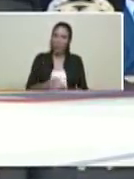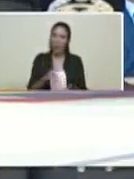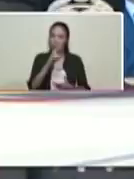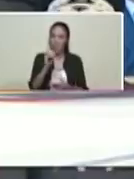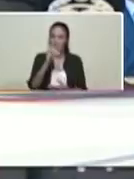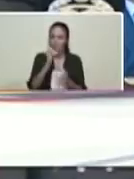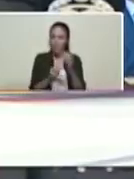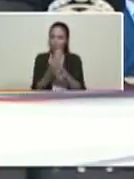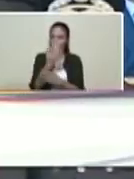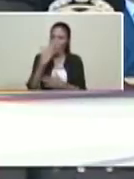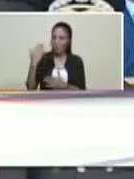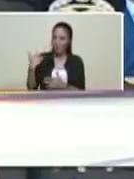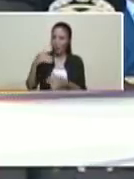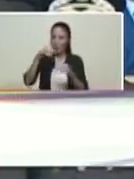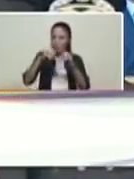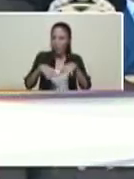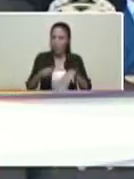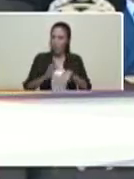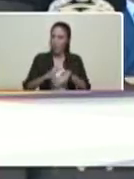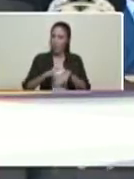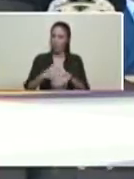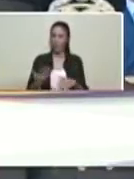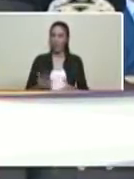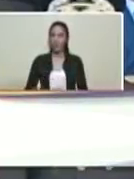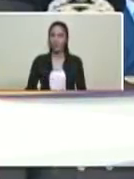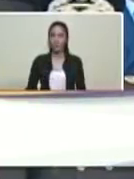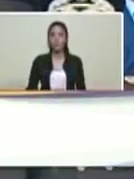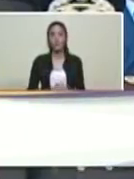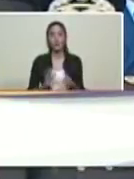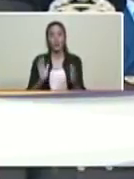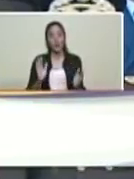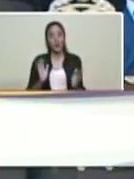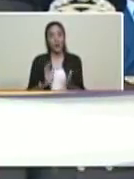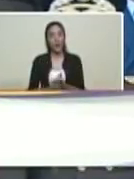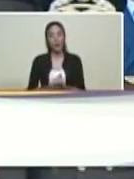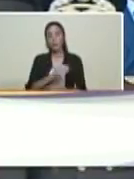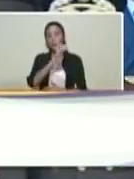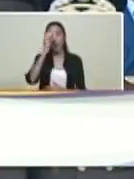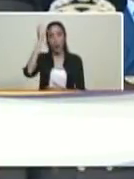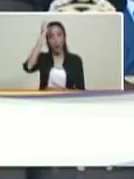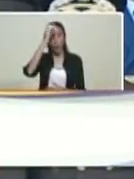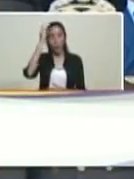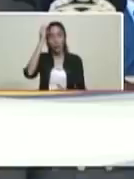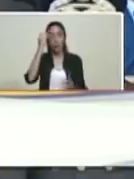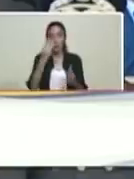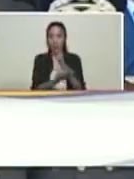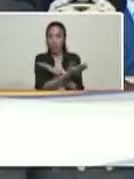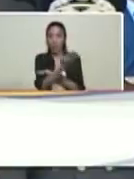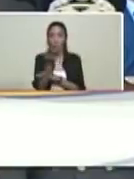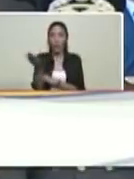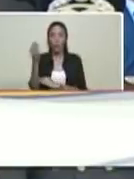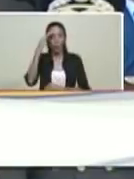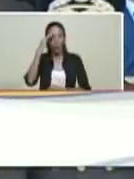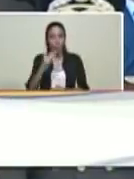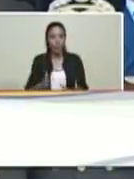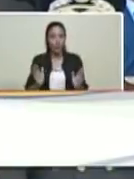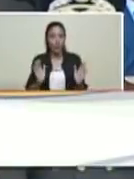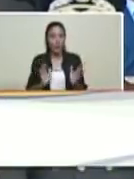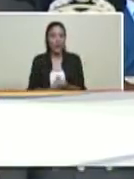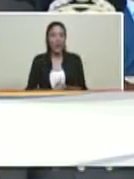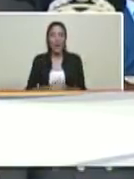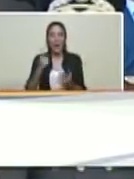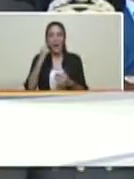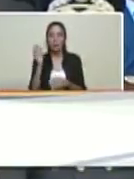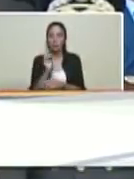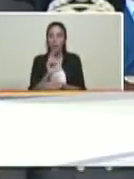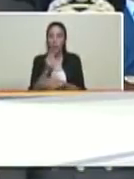pasado gracias a la conciencia a los anticuerpos morales fue detectada a tiempo y